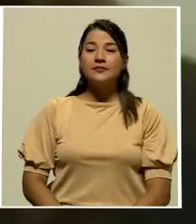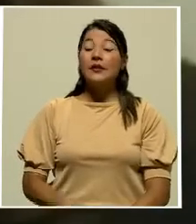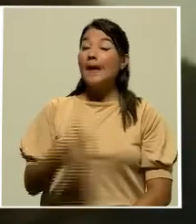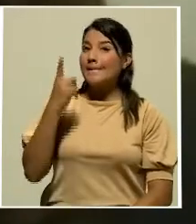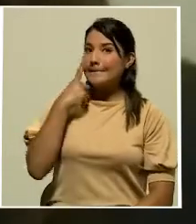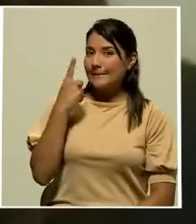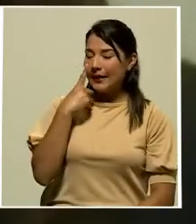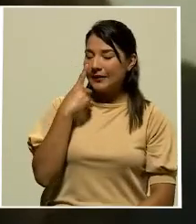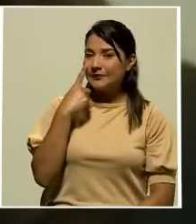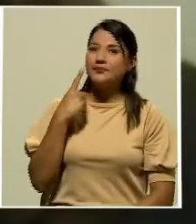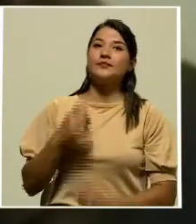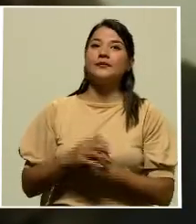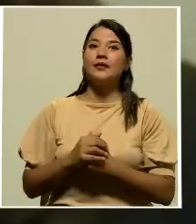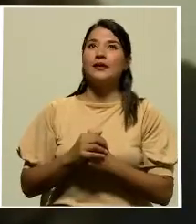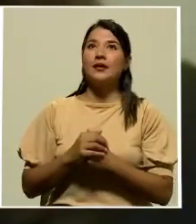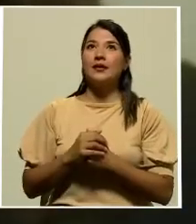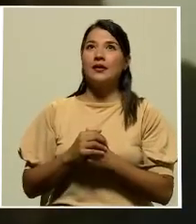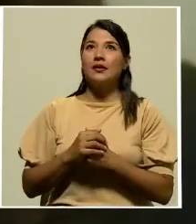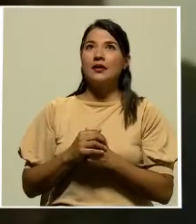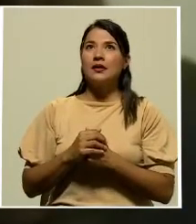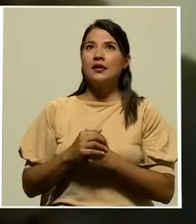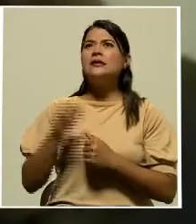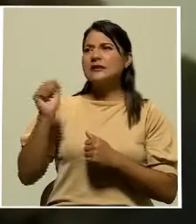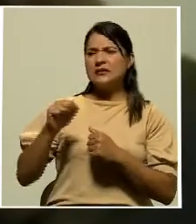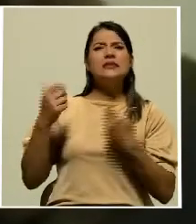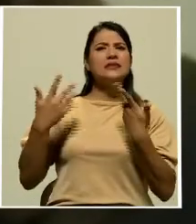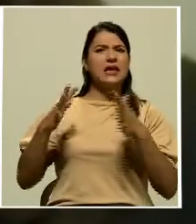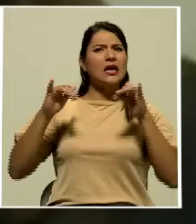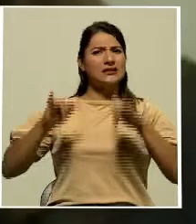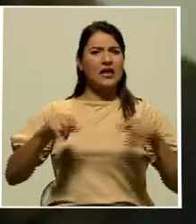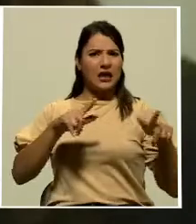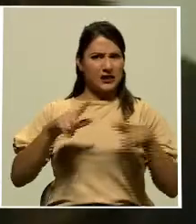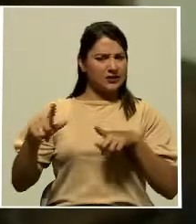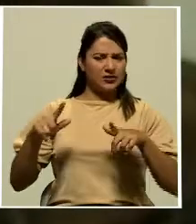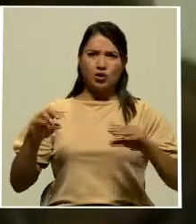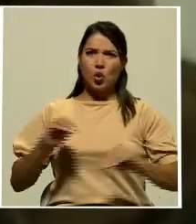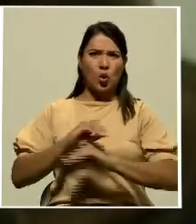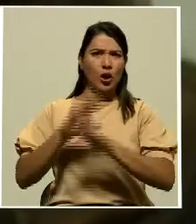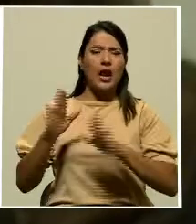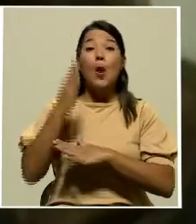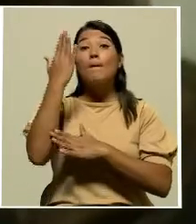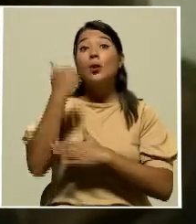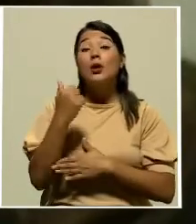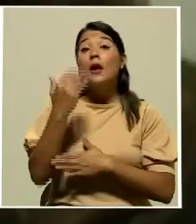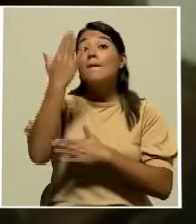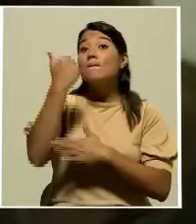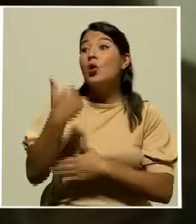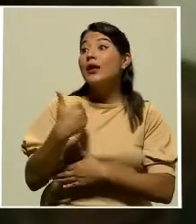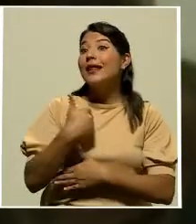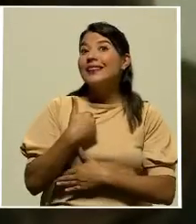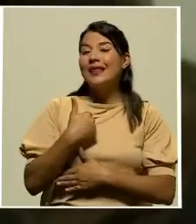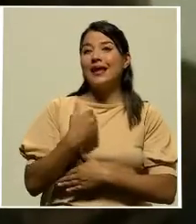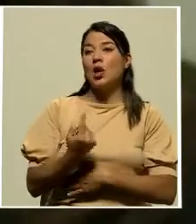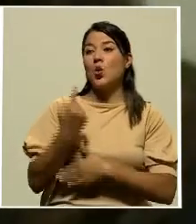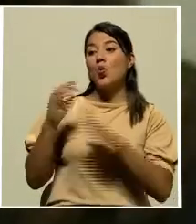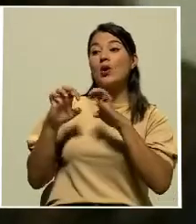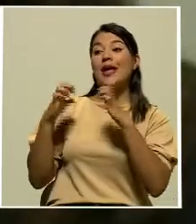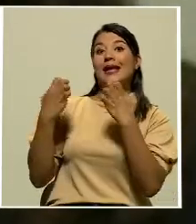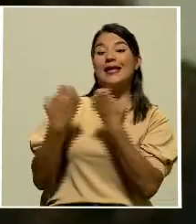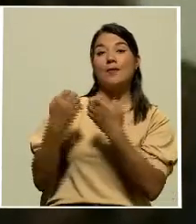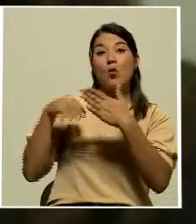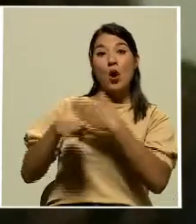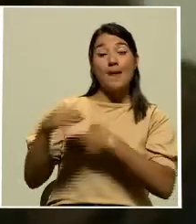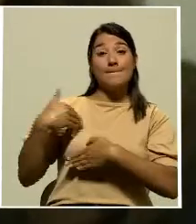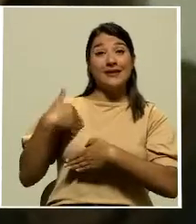Mira, están, definitivamente están, porque hay todo un equipo del Ministerio de la